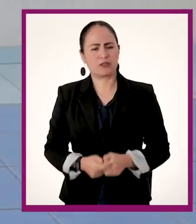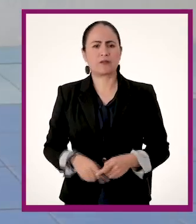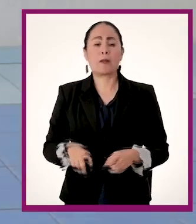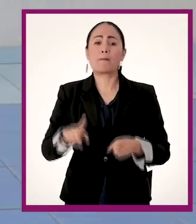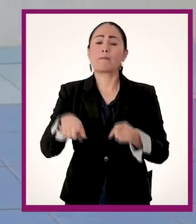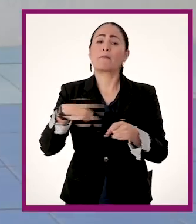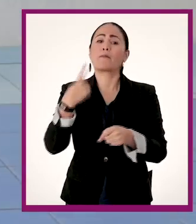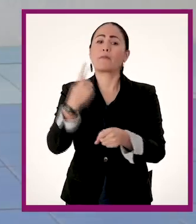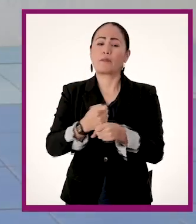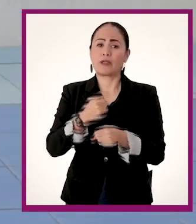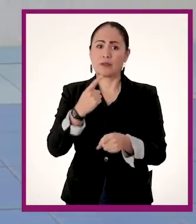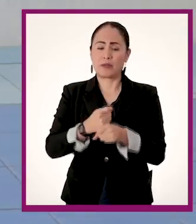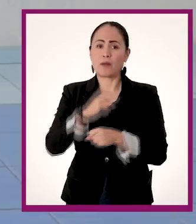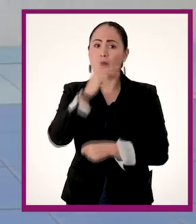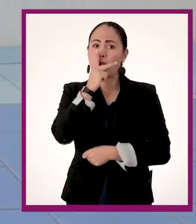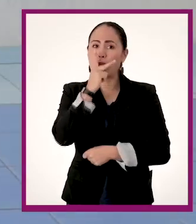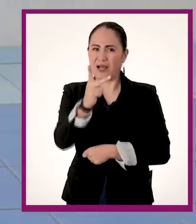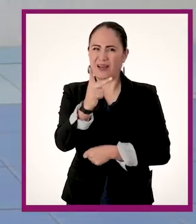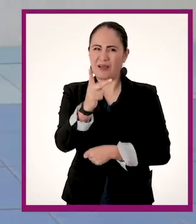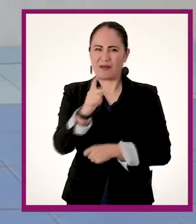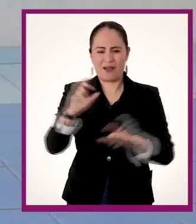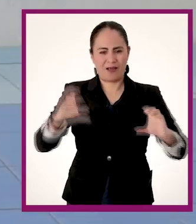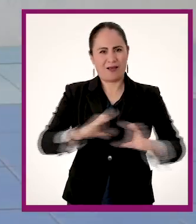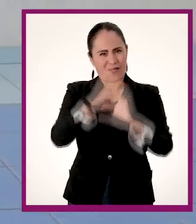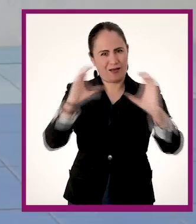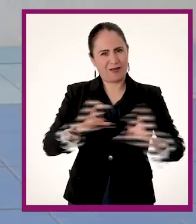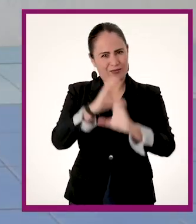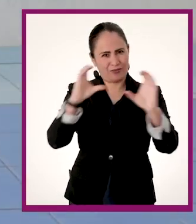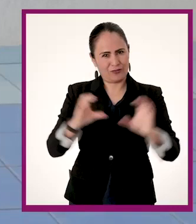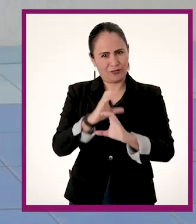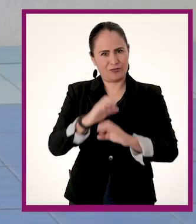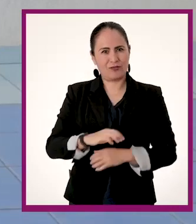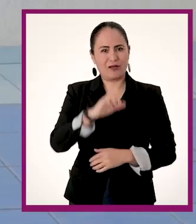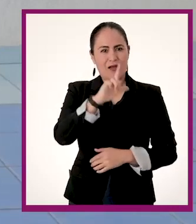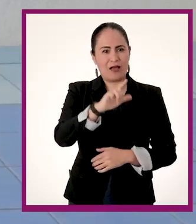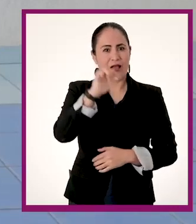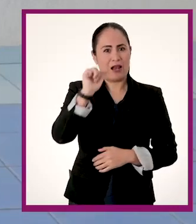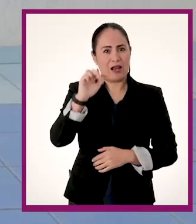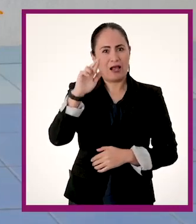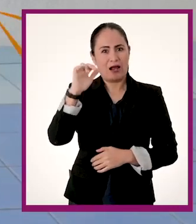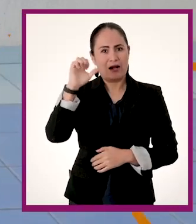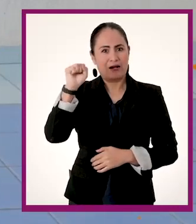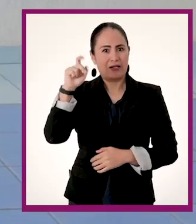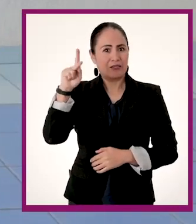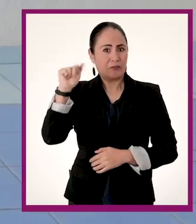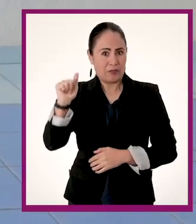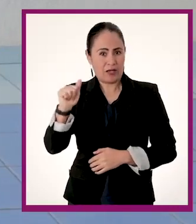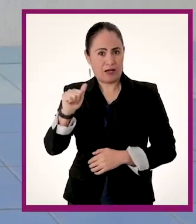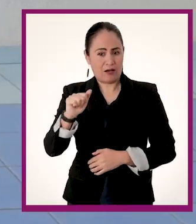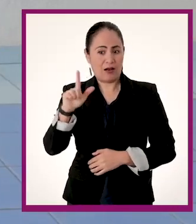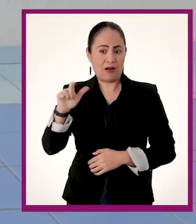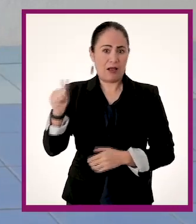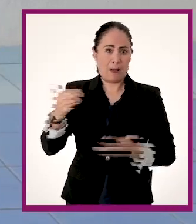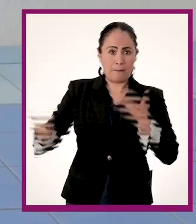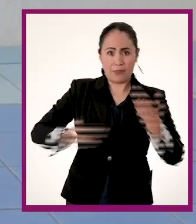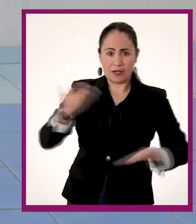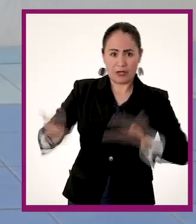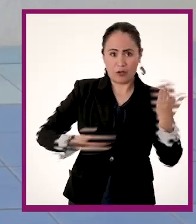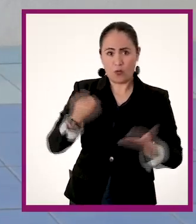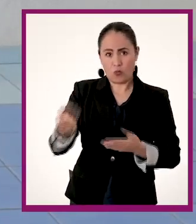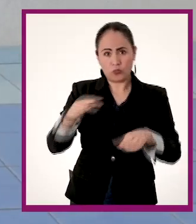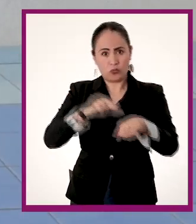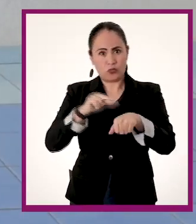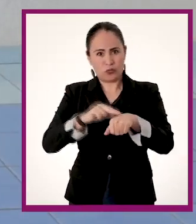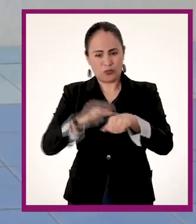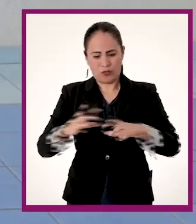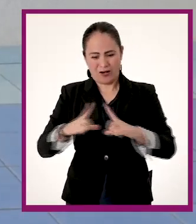les voy a decir las frases de la canción. La raspa la bailó un médico